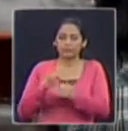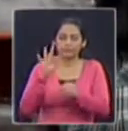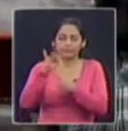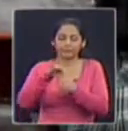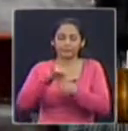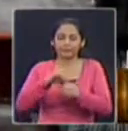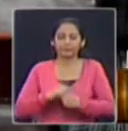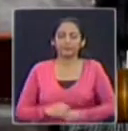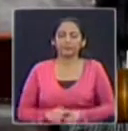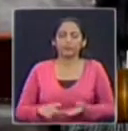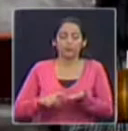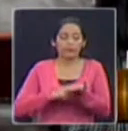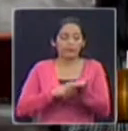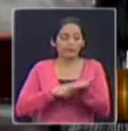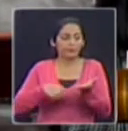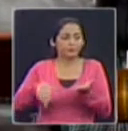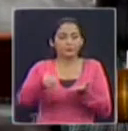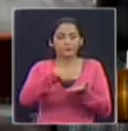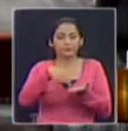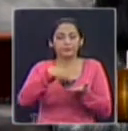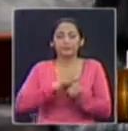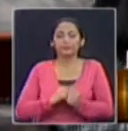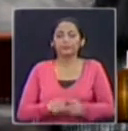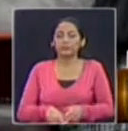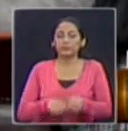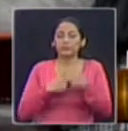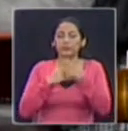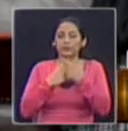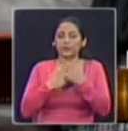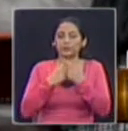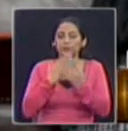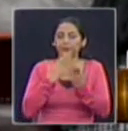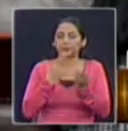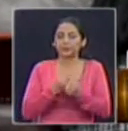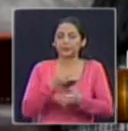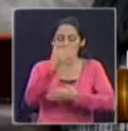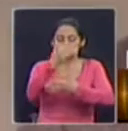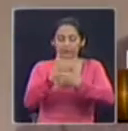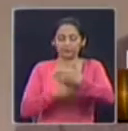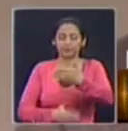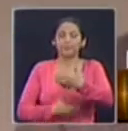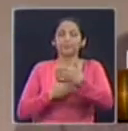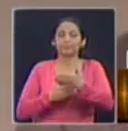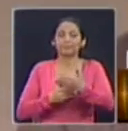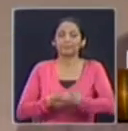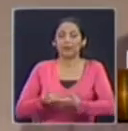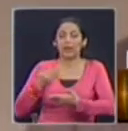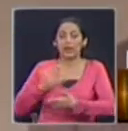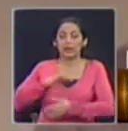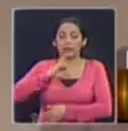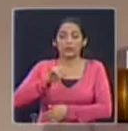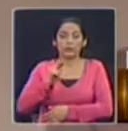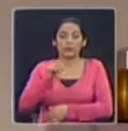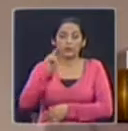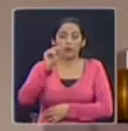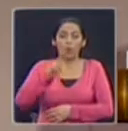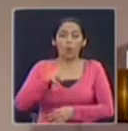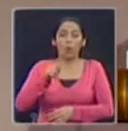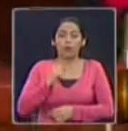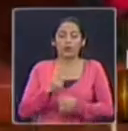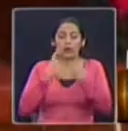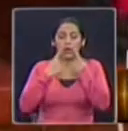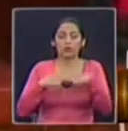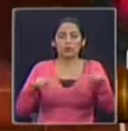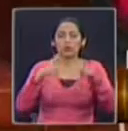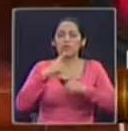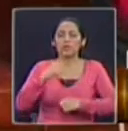La sesión plenaria del organismo electoral inició con la lectura del oficio con el cual Juan Pablo Pozo hacía conocer su renuncia